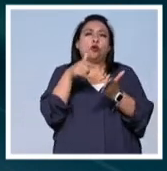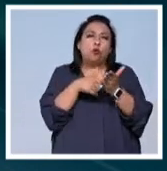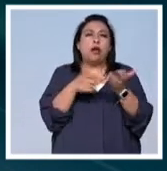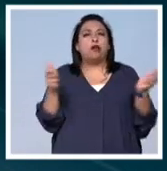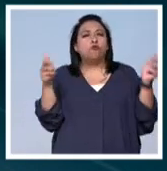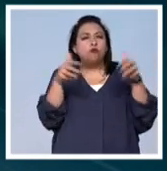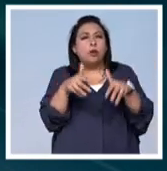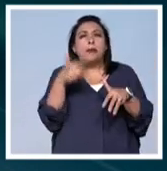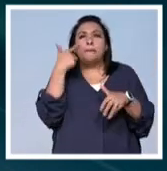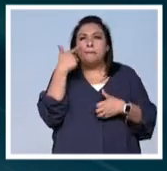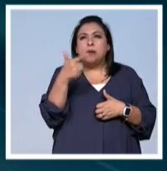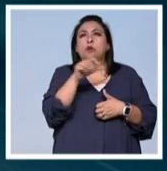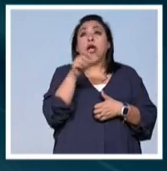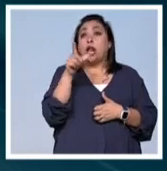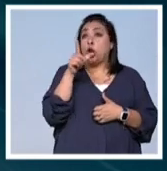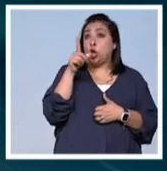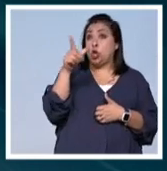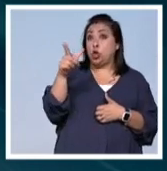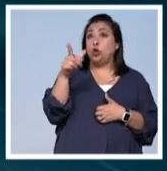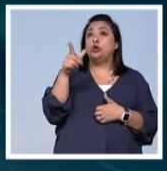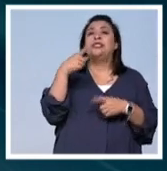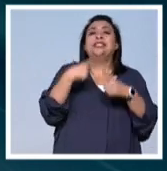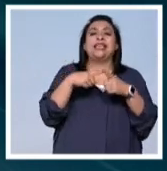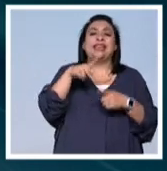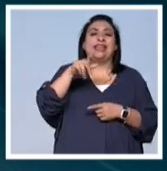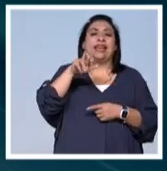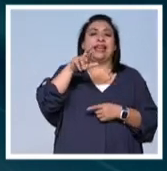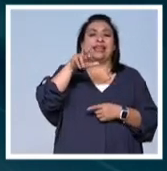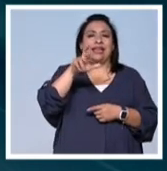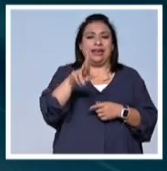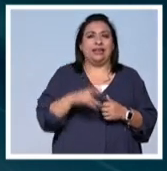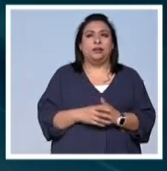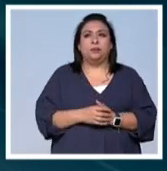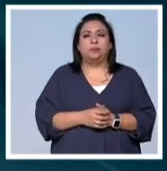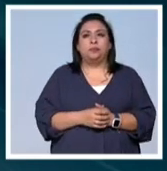convergen iluminadas por la luz del nácar